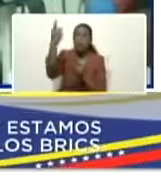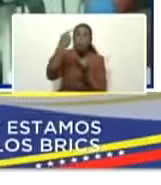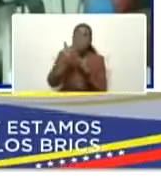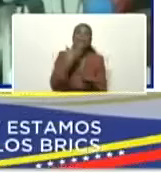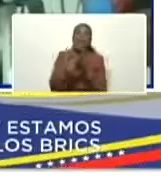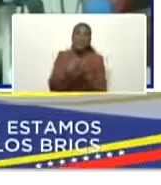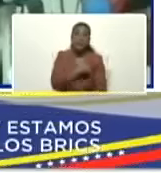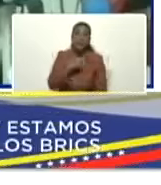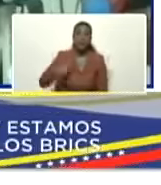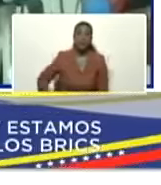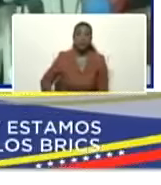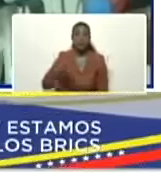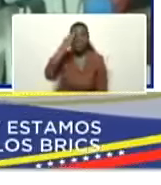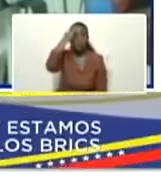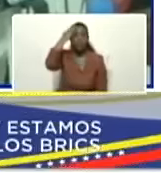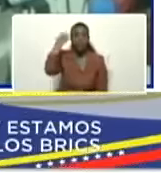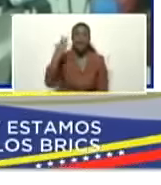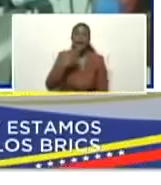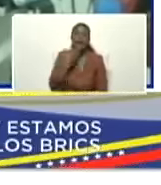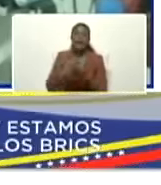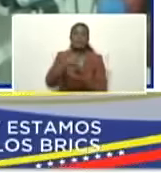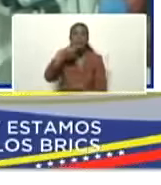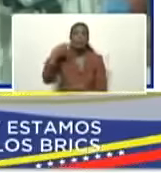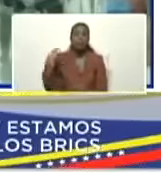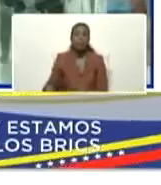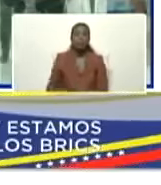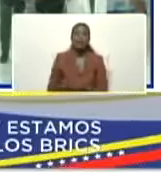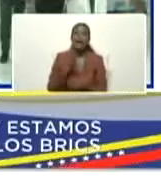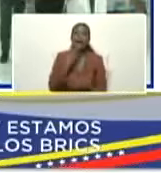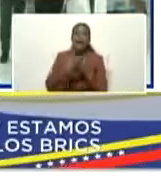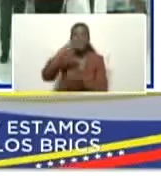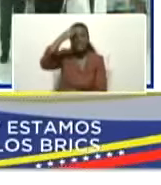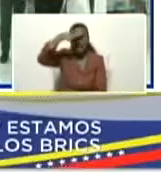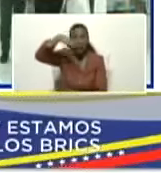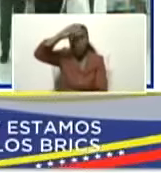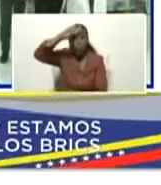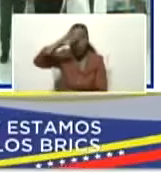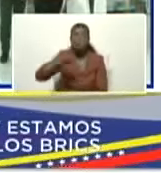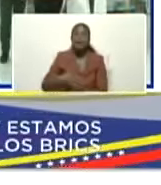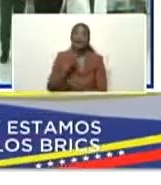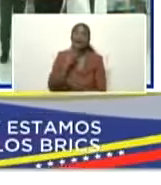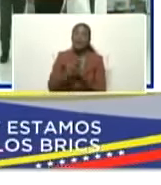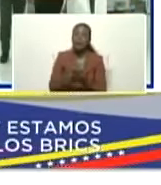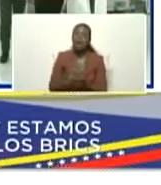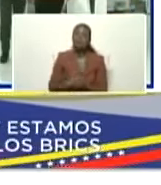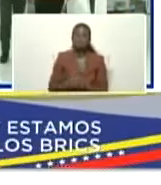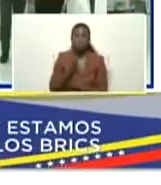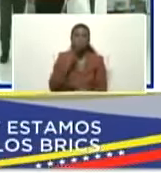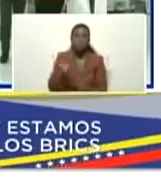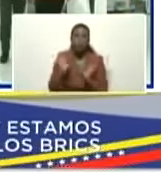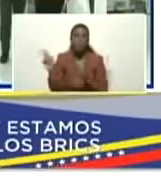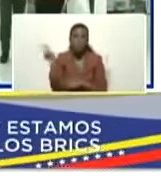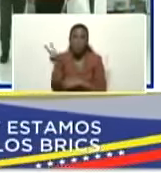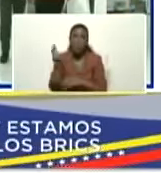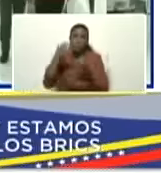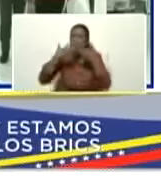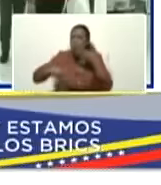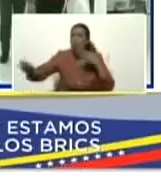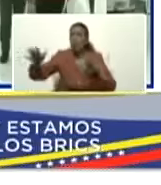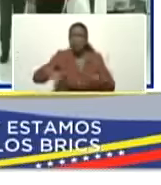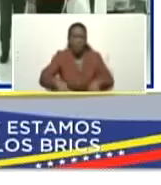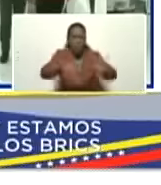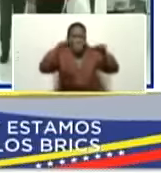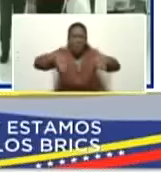Gracias a China. Gracias a Rusia. Gracias a Cuba. Puedo decir, en Venezuela sobraron